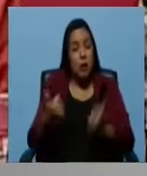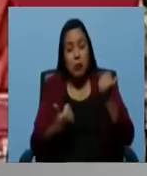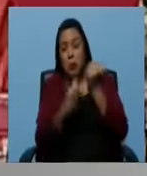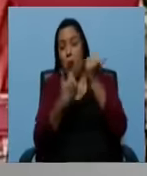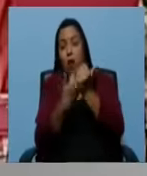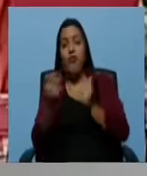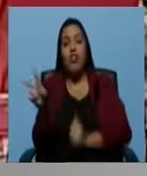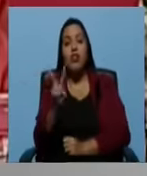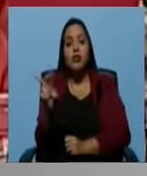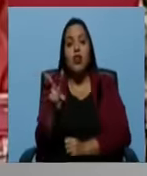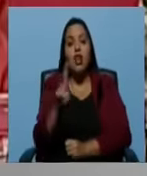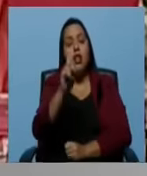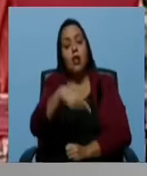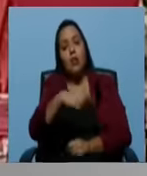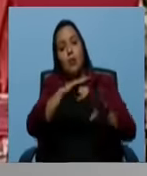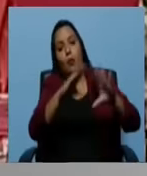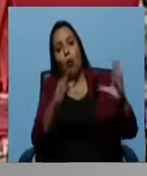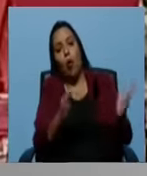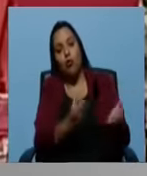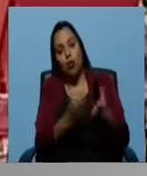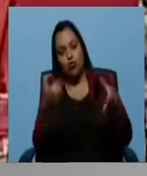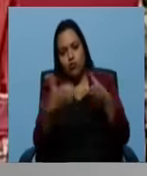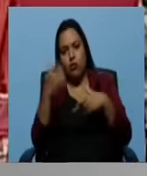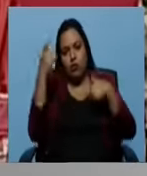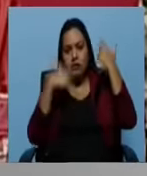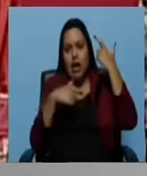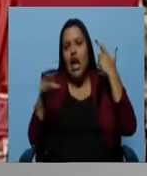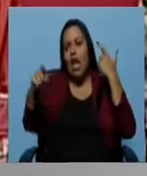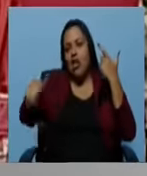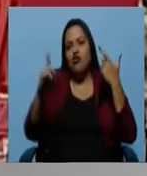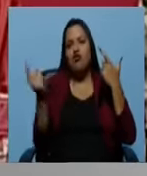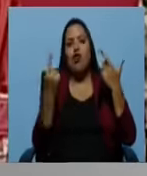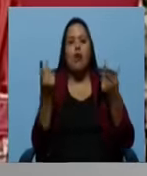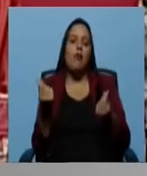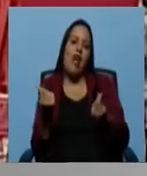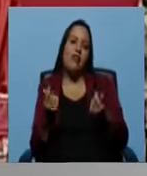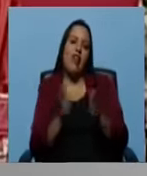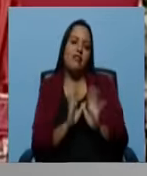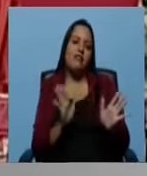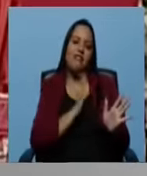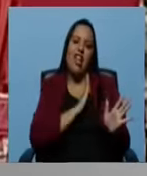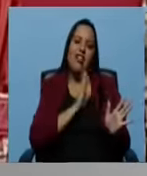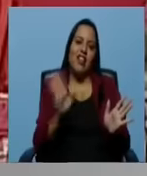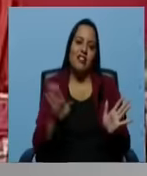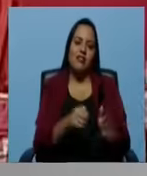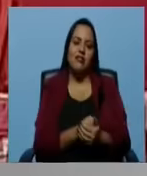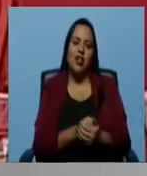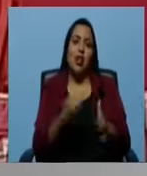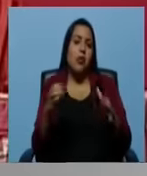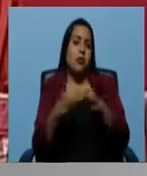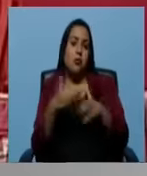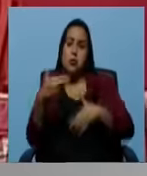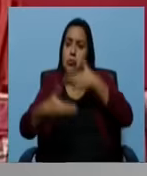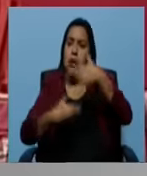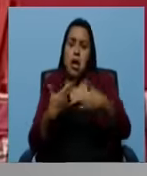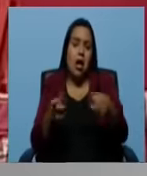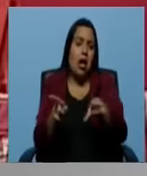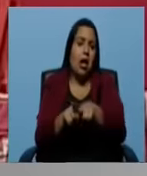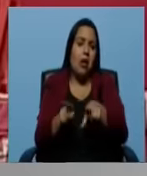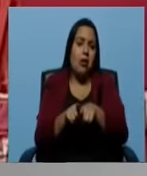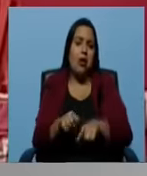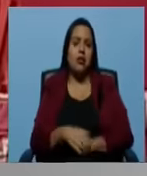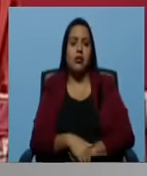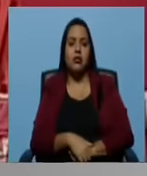mundo. Ellos lo que tienen es plata. es una mafia, es una